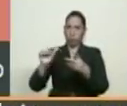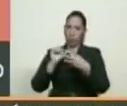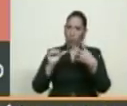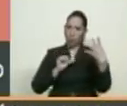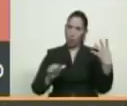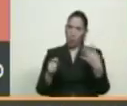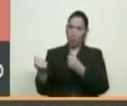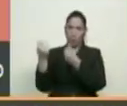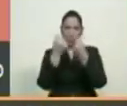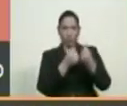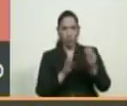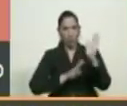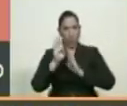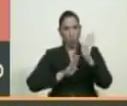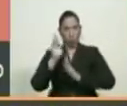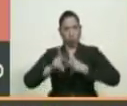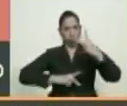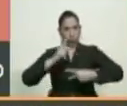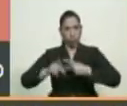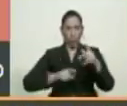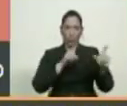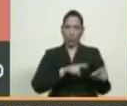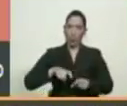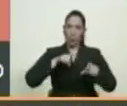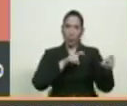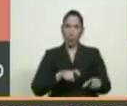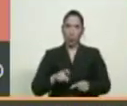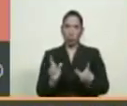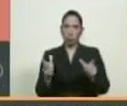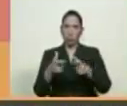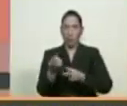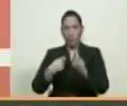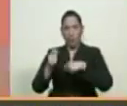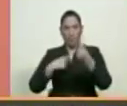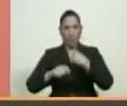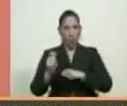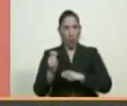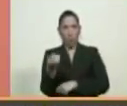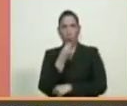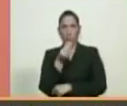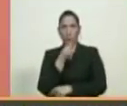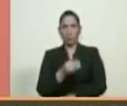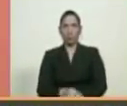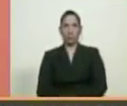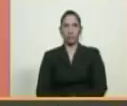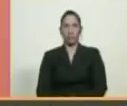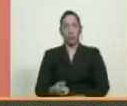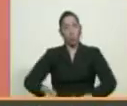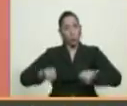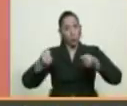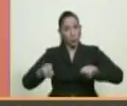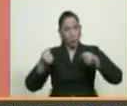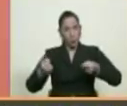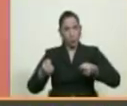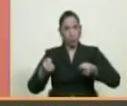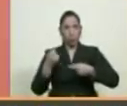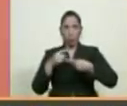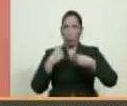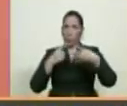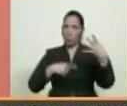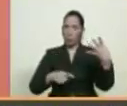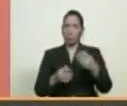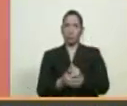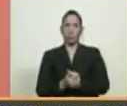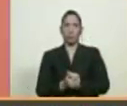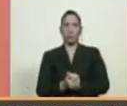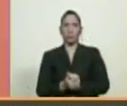productores del área agroindustrial, del sector de distribución y comercialización de alimentos, supermercados, mercados, abastos, etcétera,